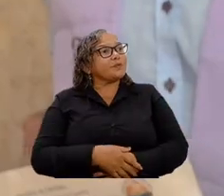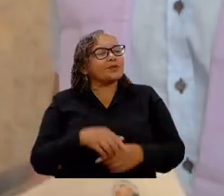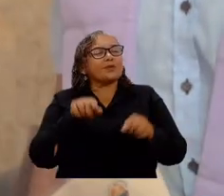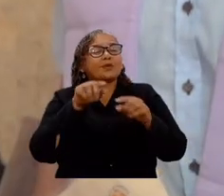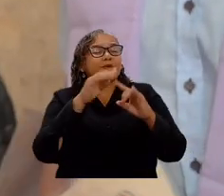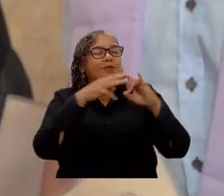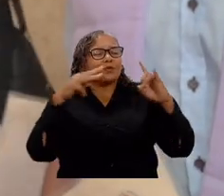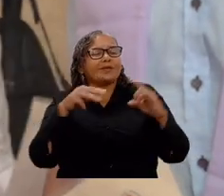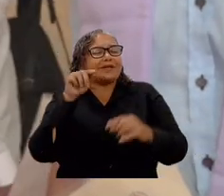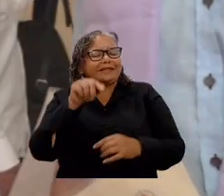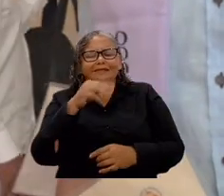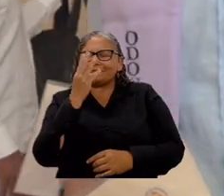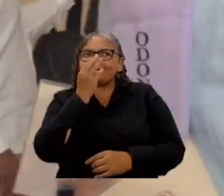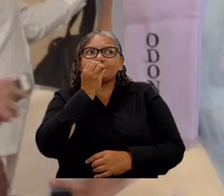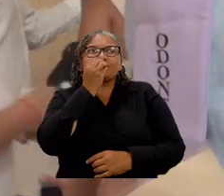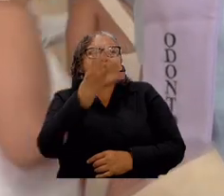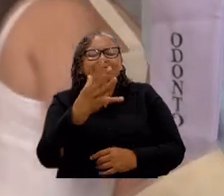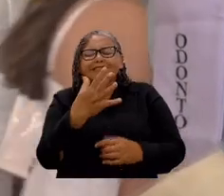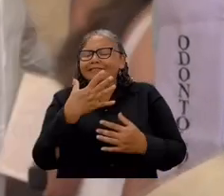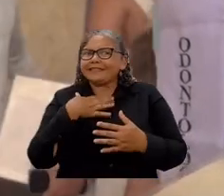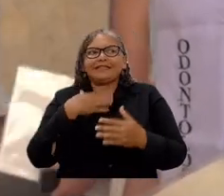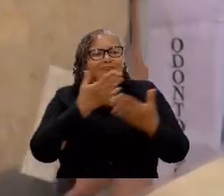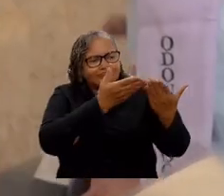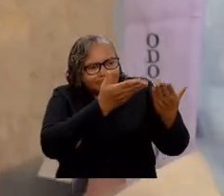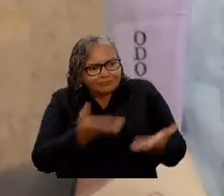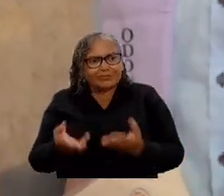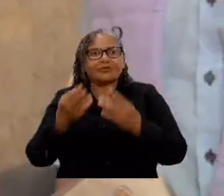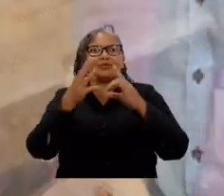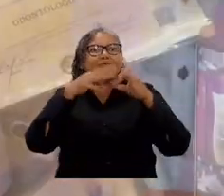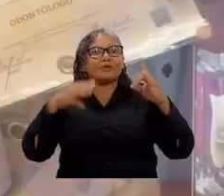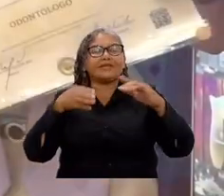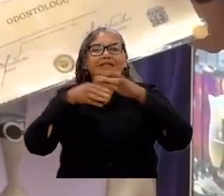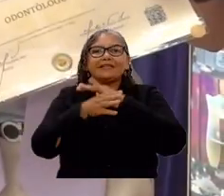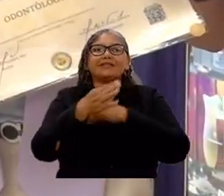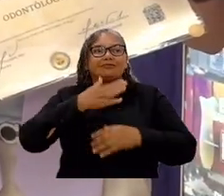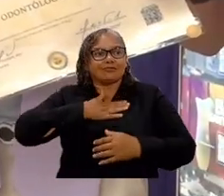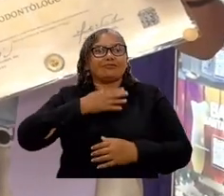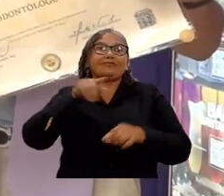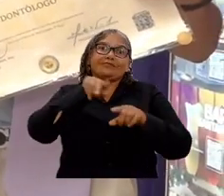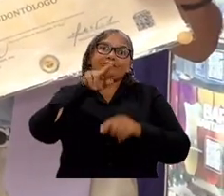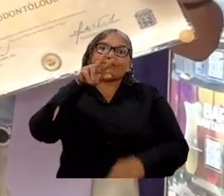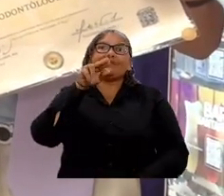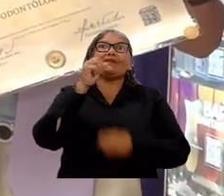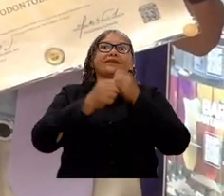nos abrió las puertas desde el año 2011 que ingresamos mi hermana y yo.